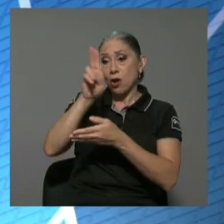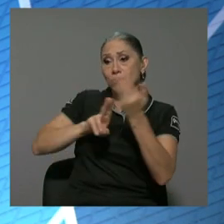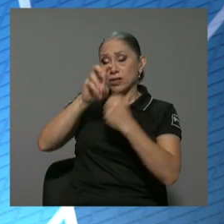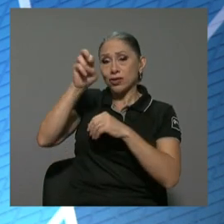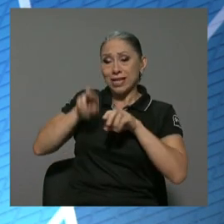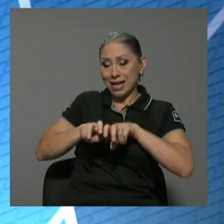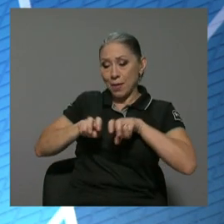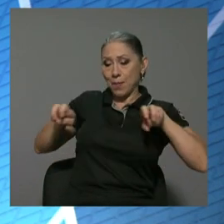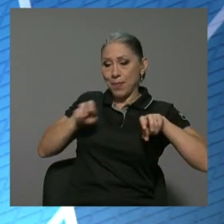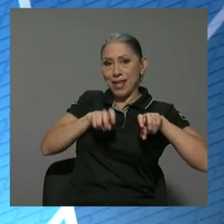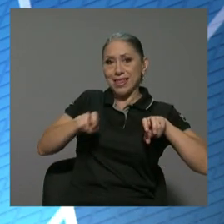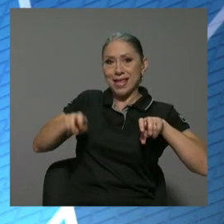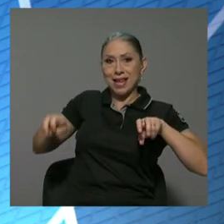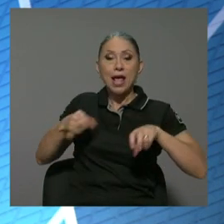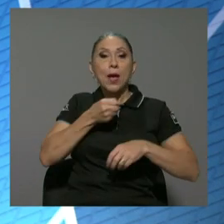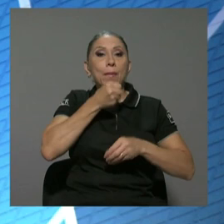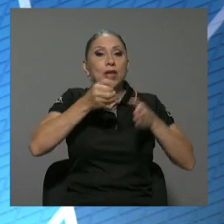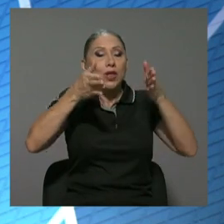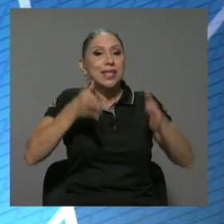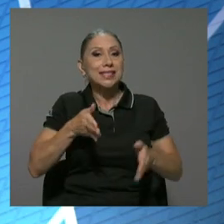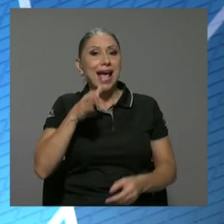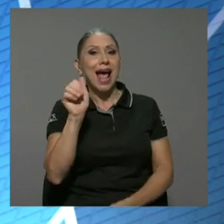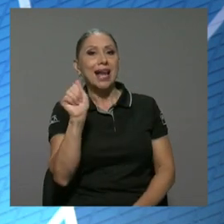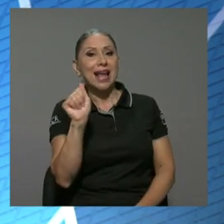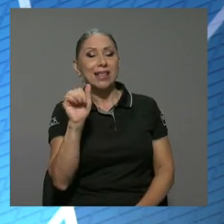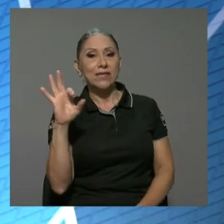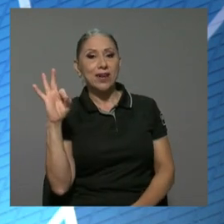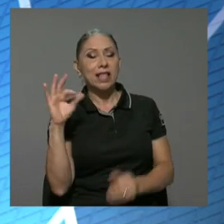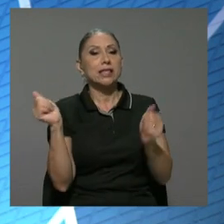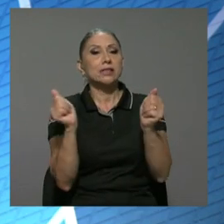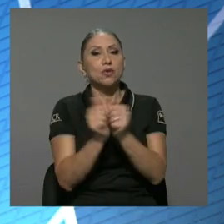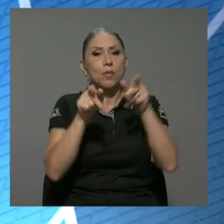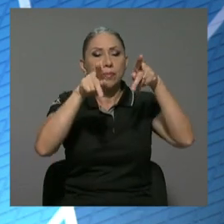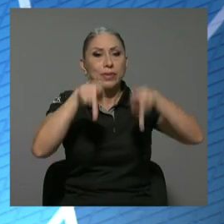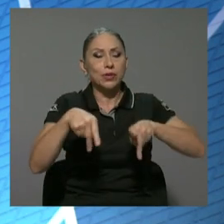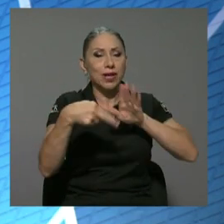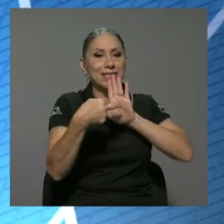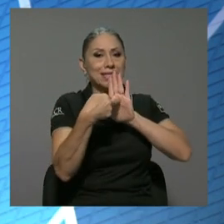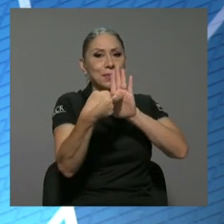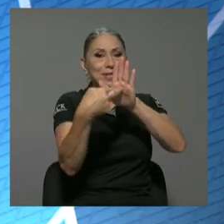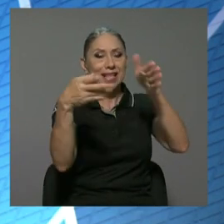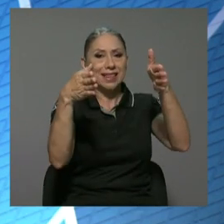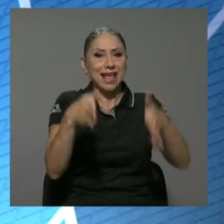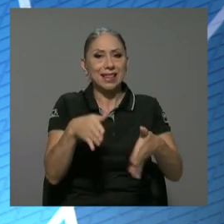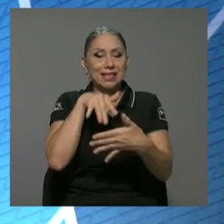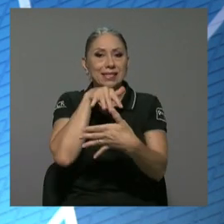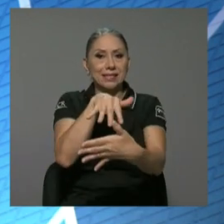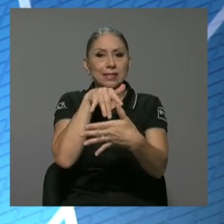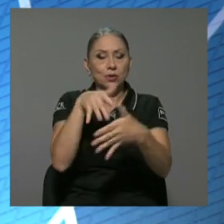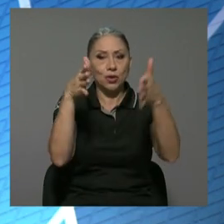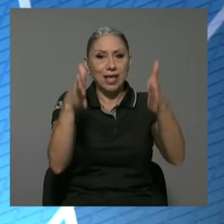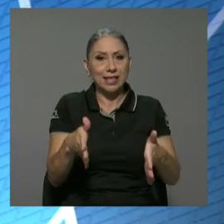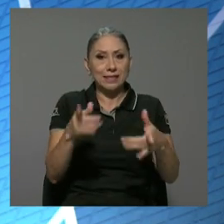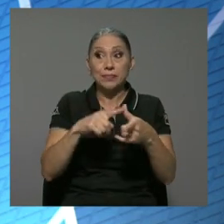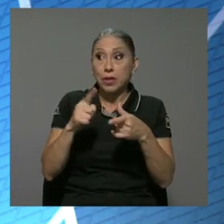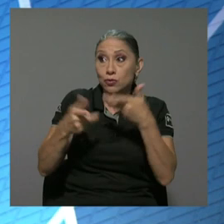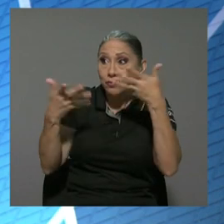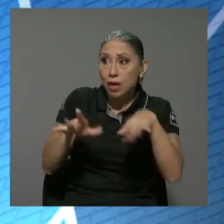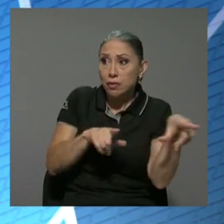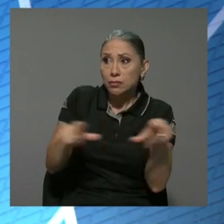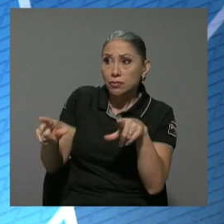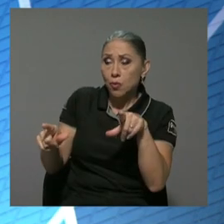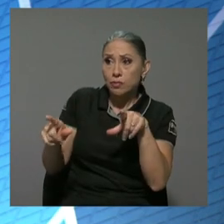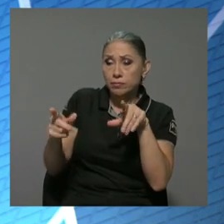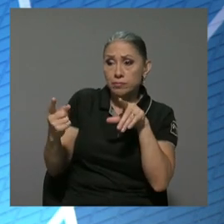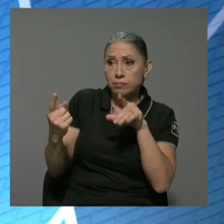periodista Alejandra Fernández con representantes estudiantiles, así es que si tenemos ese pase, pues nos